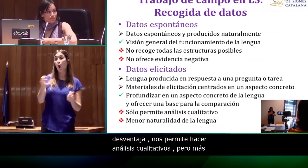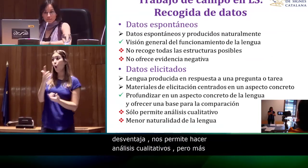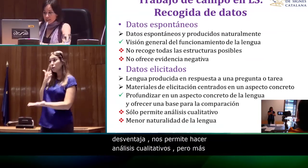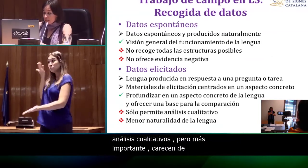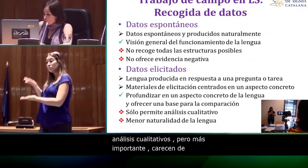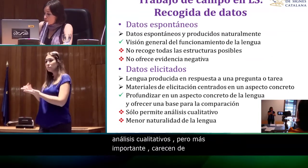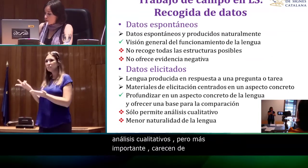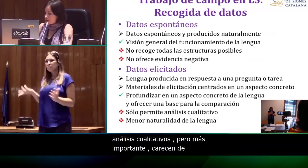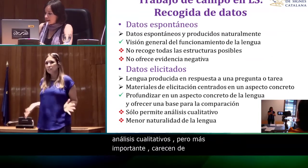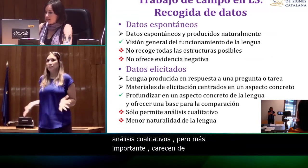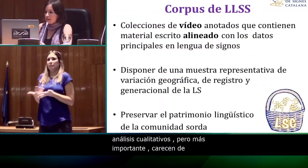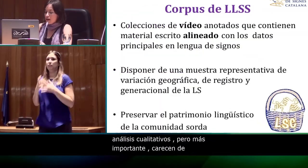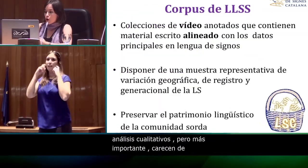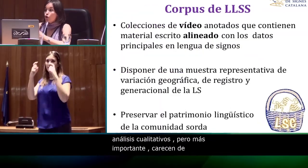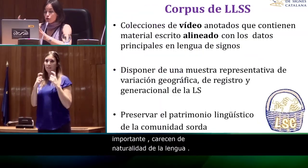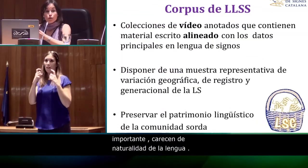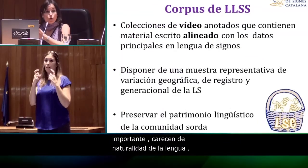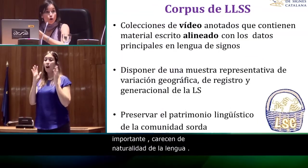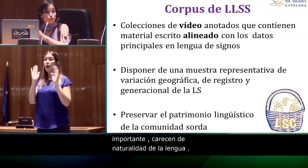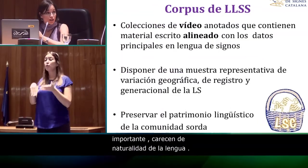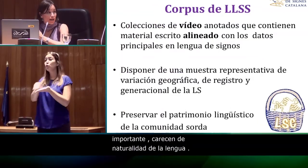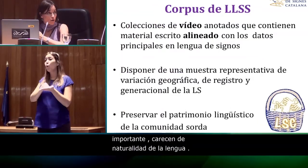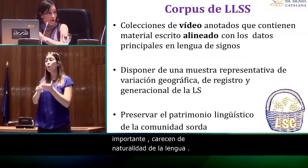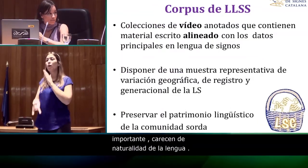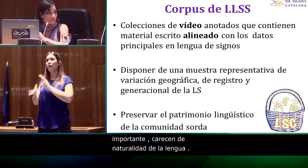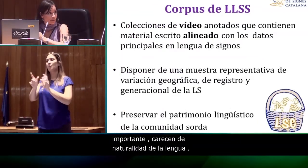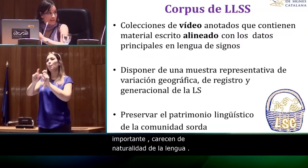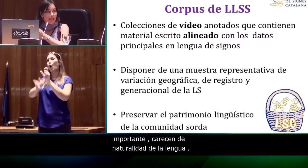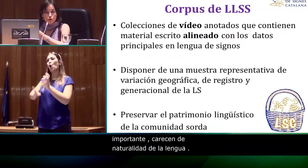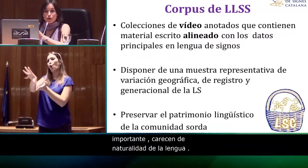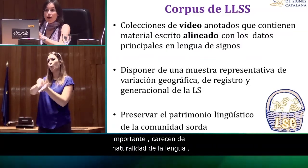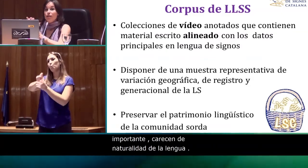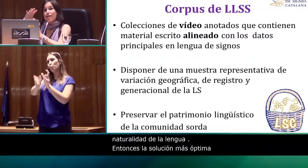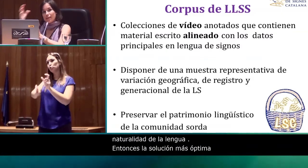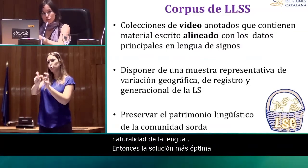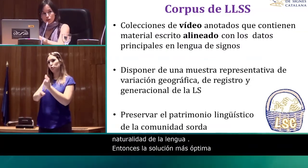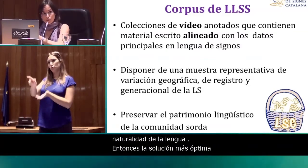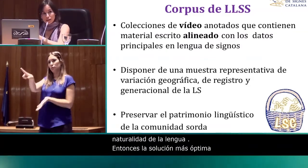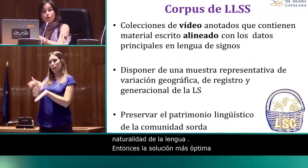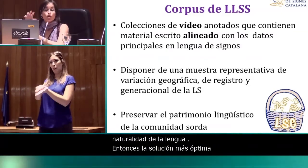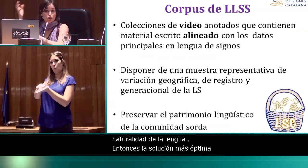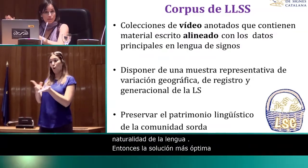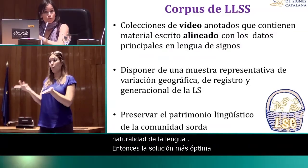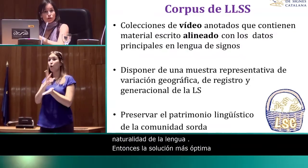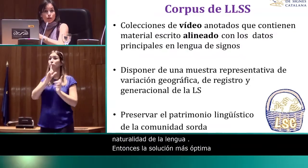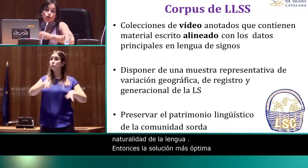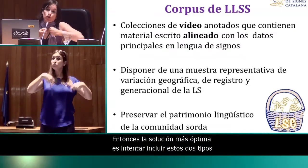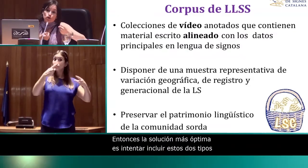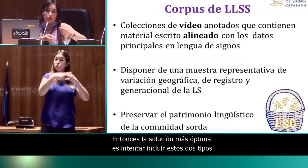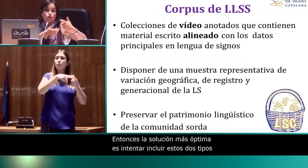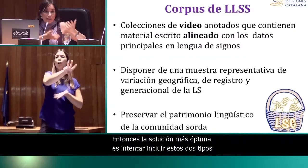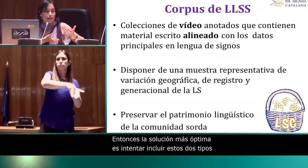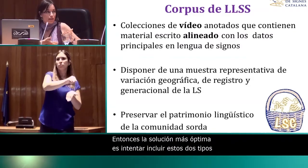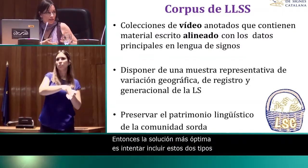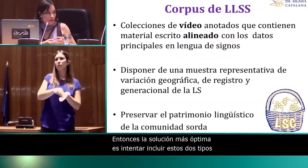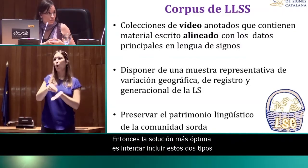y la solución es construir un corpus de la lengua, que incluya datos espontáneos o semiespontáneos y otros